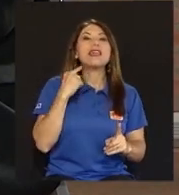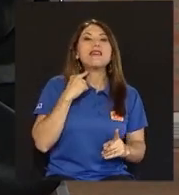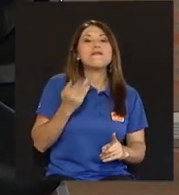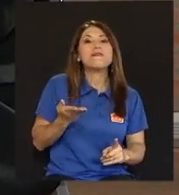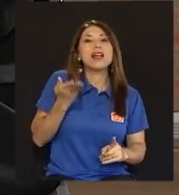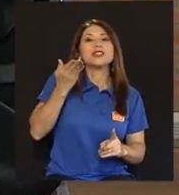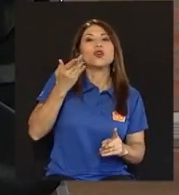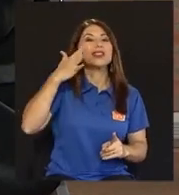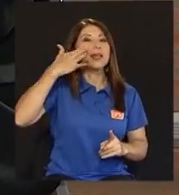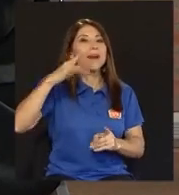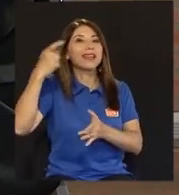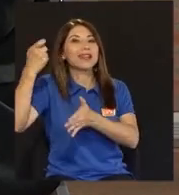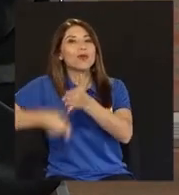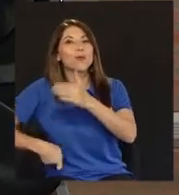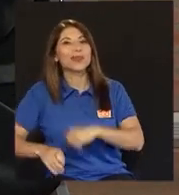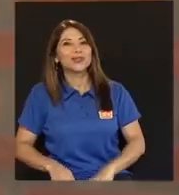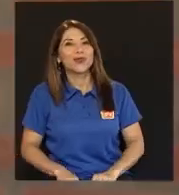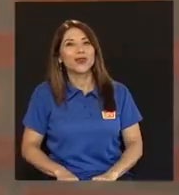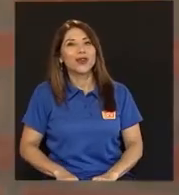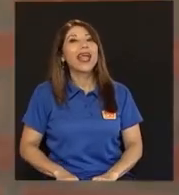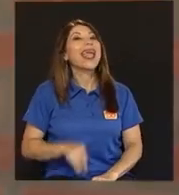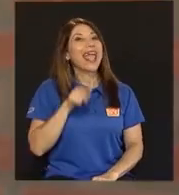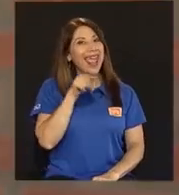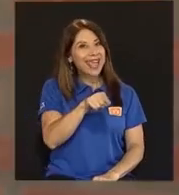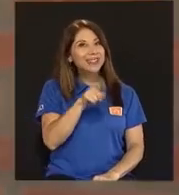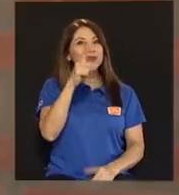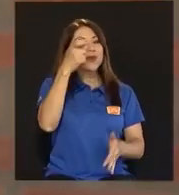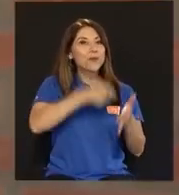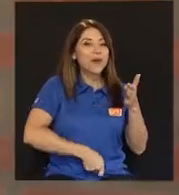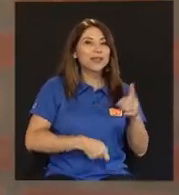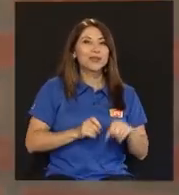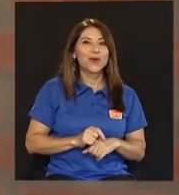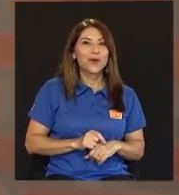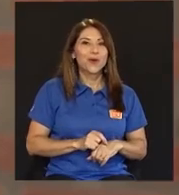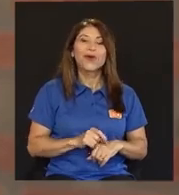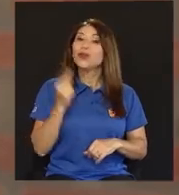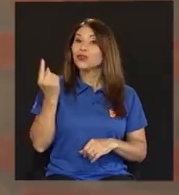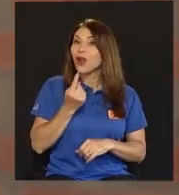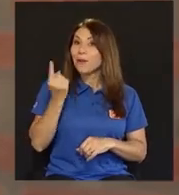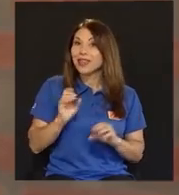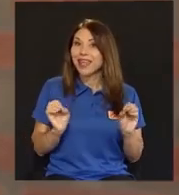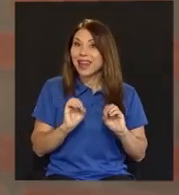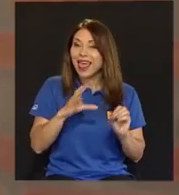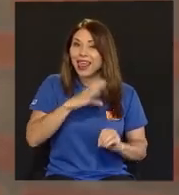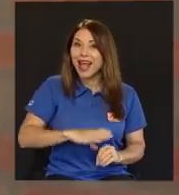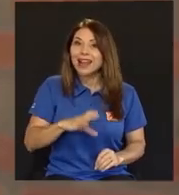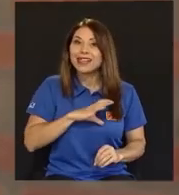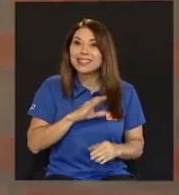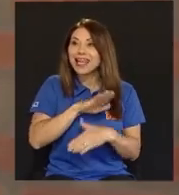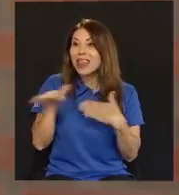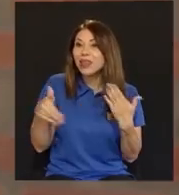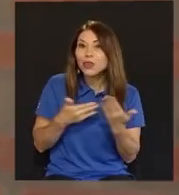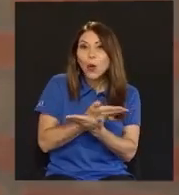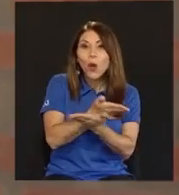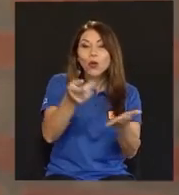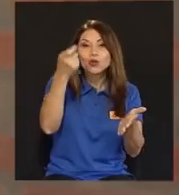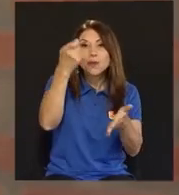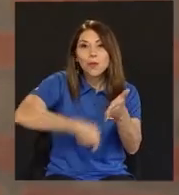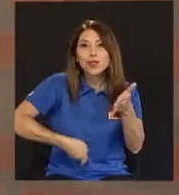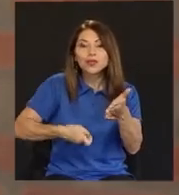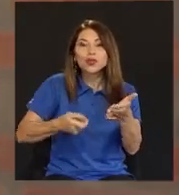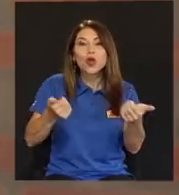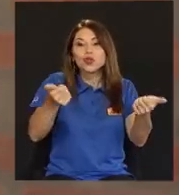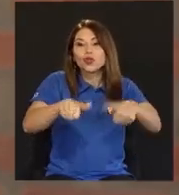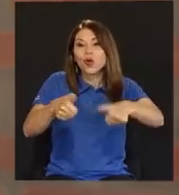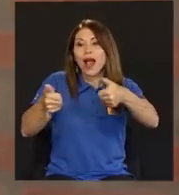se parece a un impuesto. Es un impuesto. Nada más que no es acordado, no tiene la característica de que todos los impuestos son acordados por